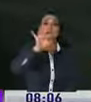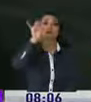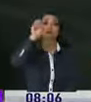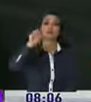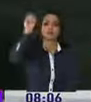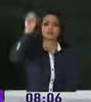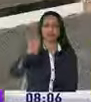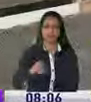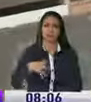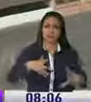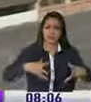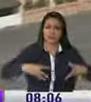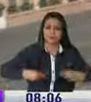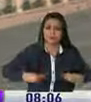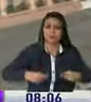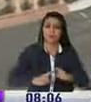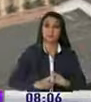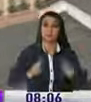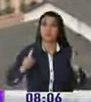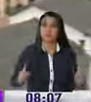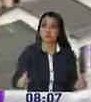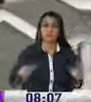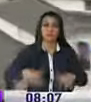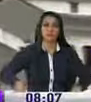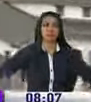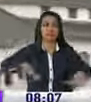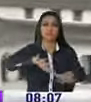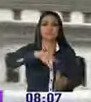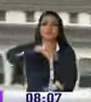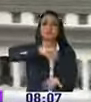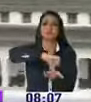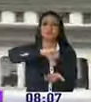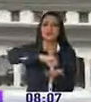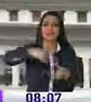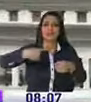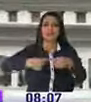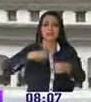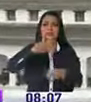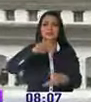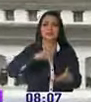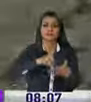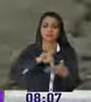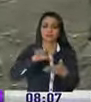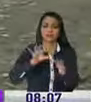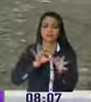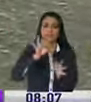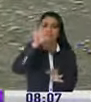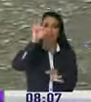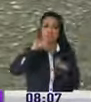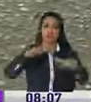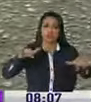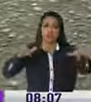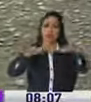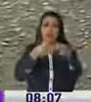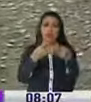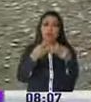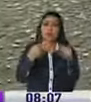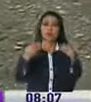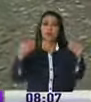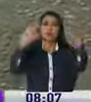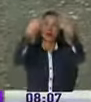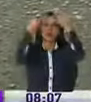98% aceptables, tomando en cuenta que al ser una ciudad ubicada a 2.800 metros sobre el nivel del mar, el proceso de disolución de los